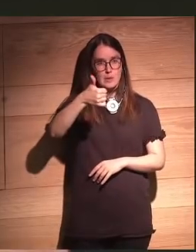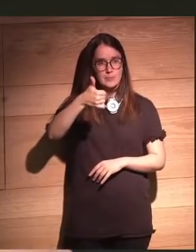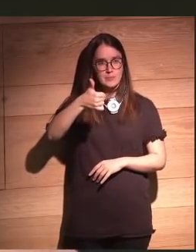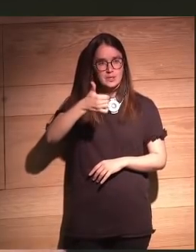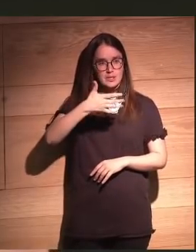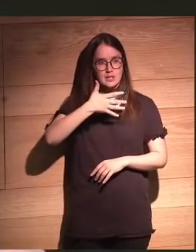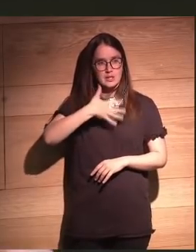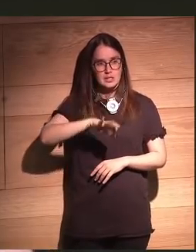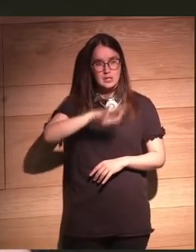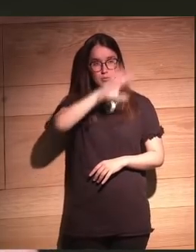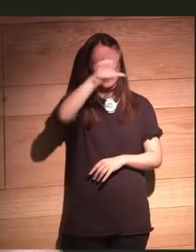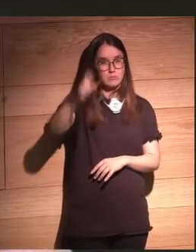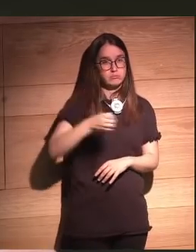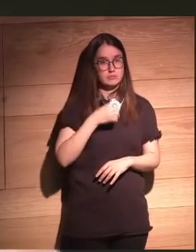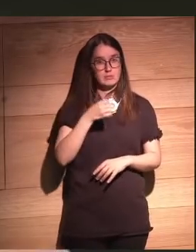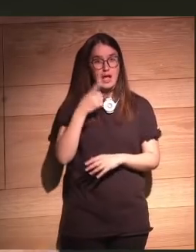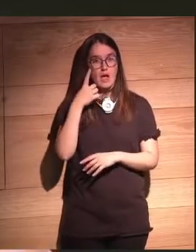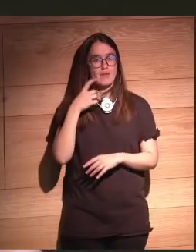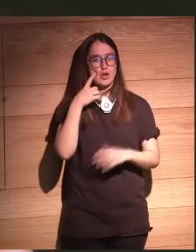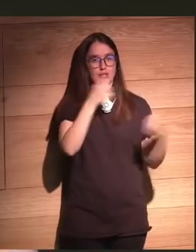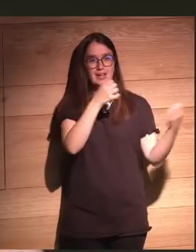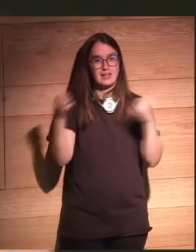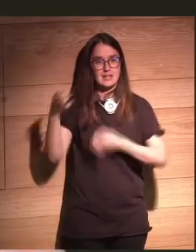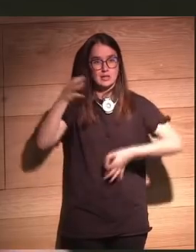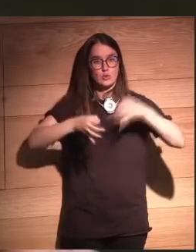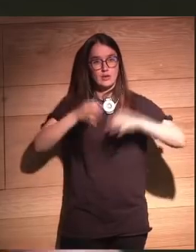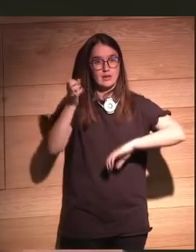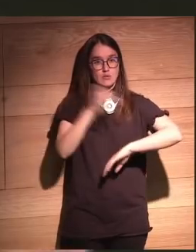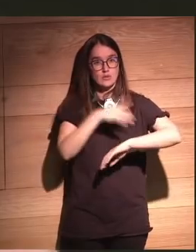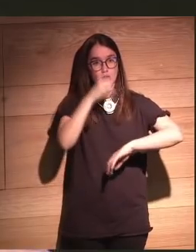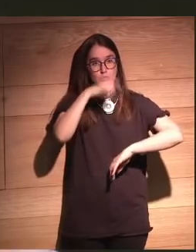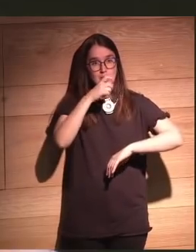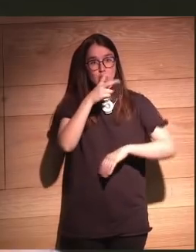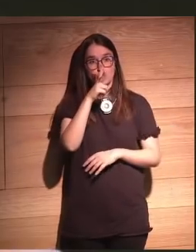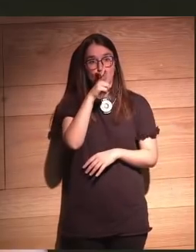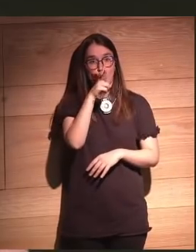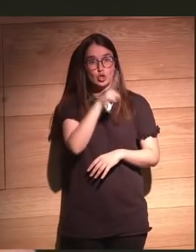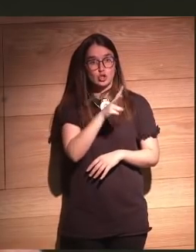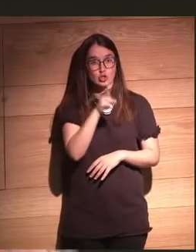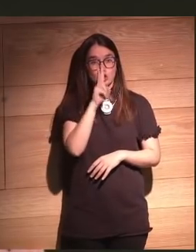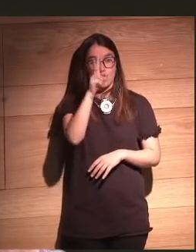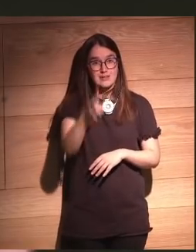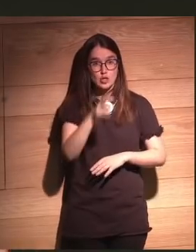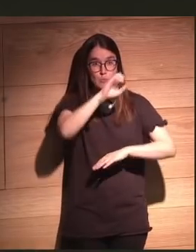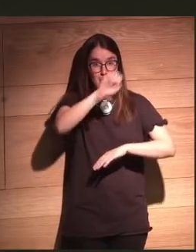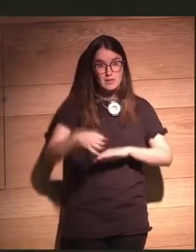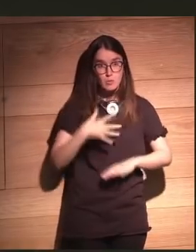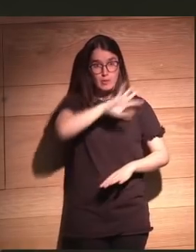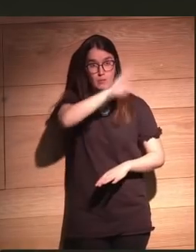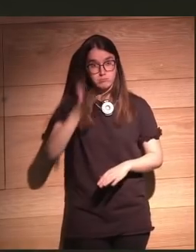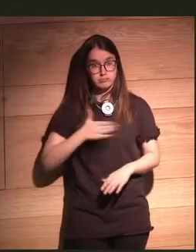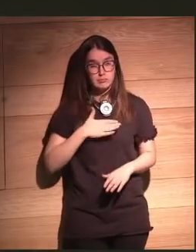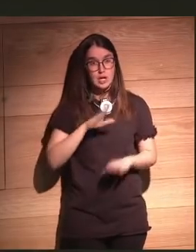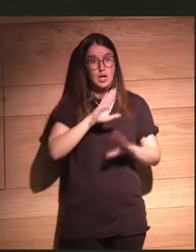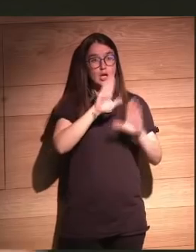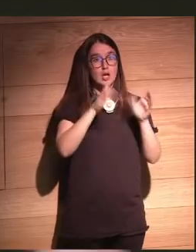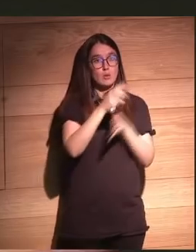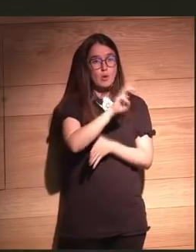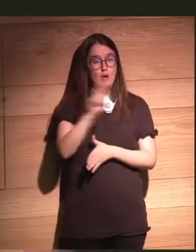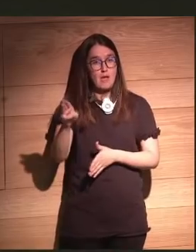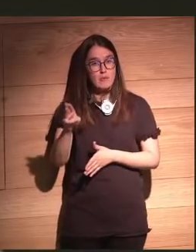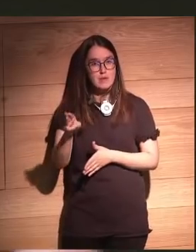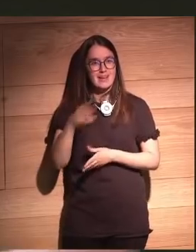pudiera expropiar viviendas a entidades jurídicas, bancos, fondos buitres, cuando lleven vacías más de 2 años, el gobierno del Partido Popular las llevó a todas al Tribunal